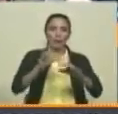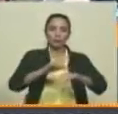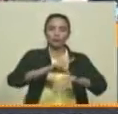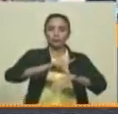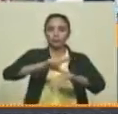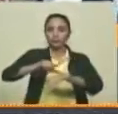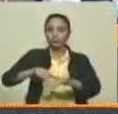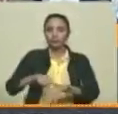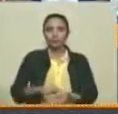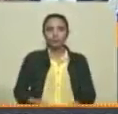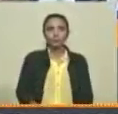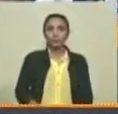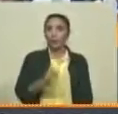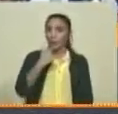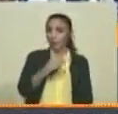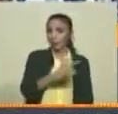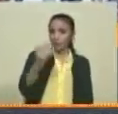llegar,